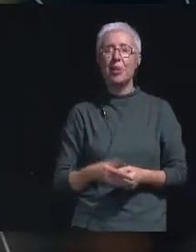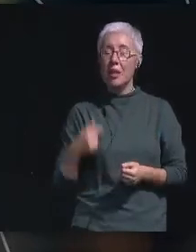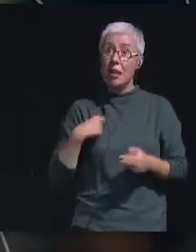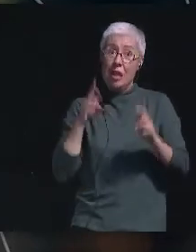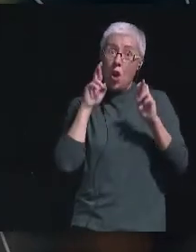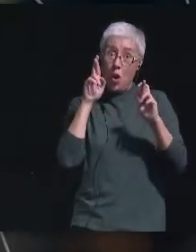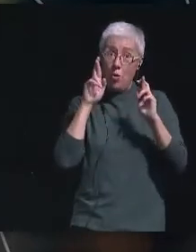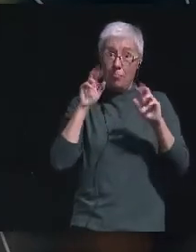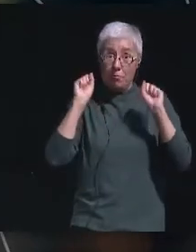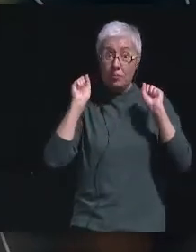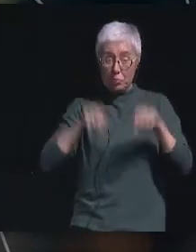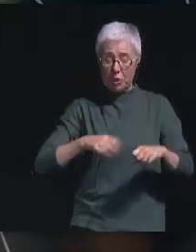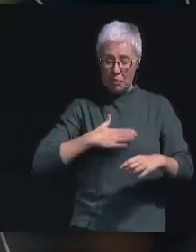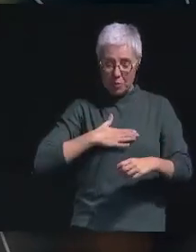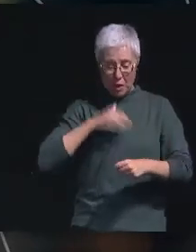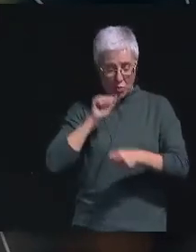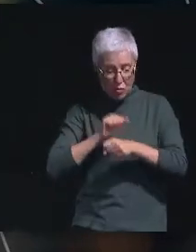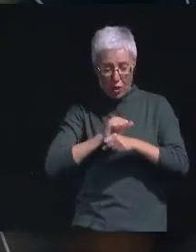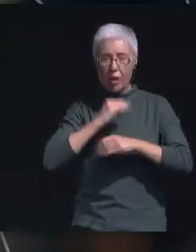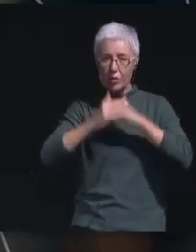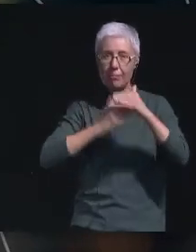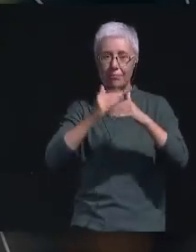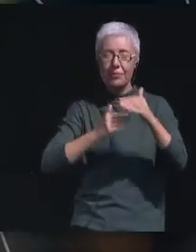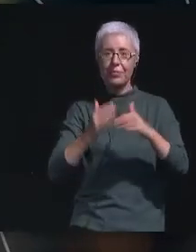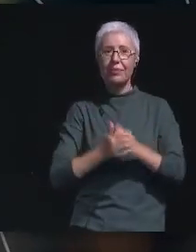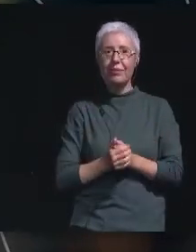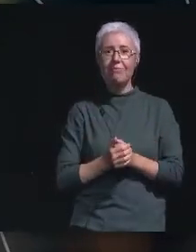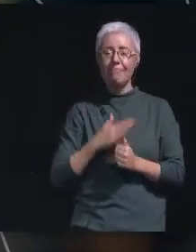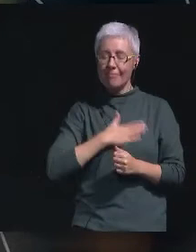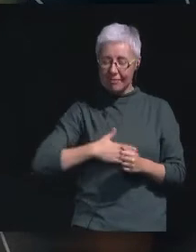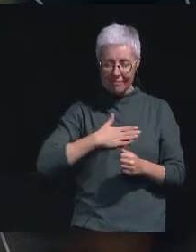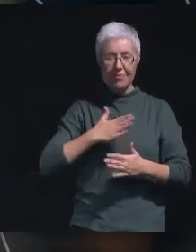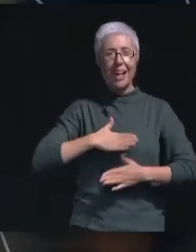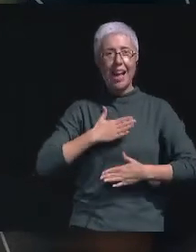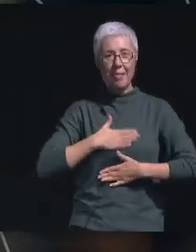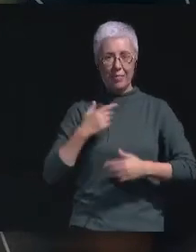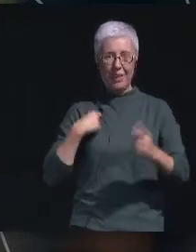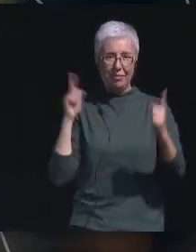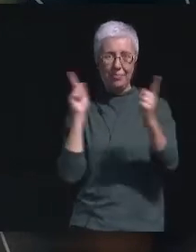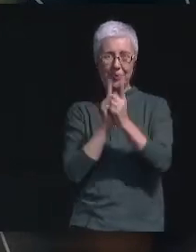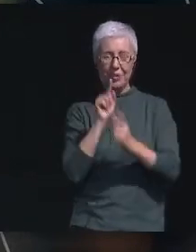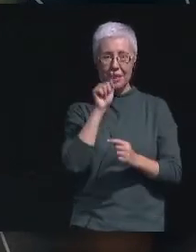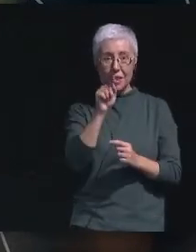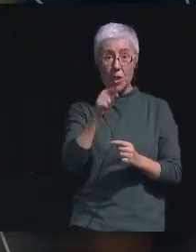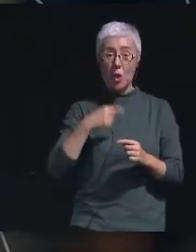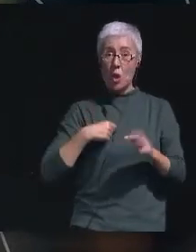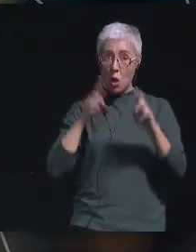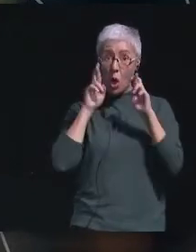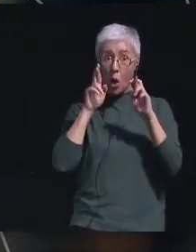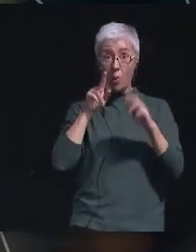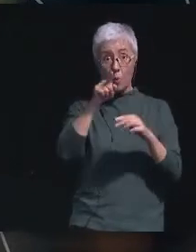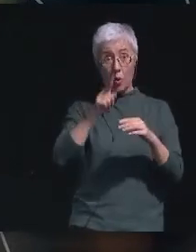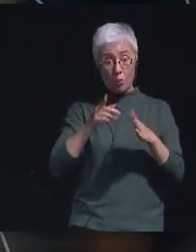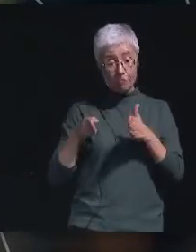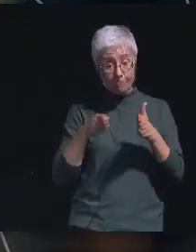Haremos todo lo posible. Guillermo, Maite, Xavi, todos y tú, encantado de estar con vosotros, y yo también os animo a que sigáis por este